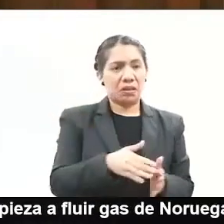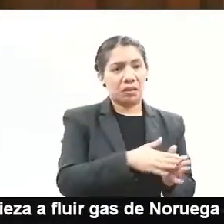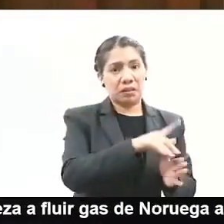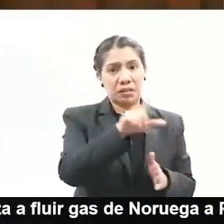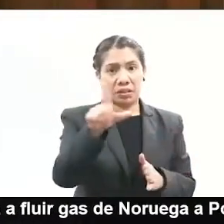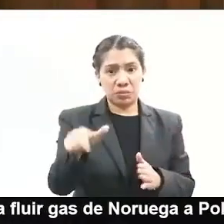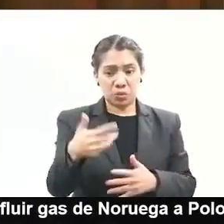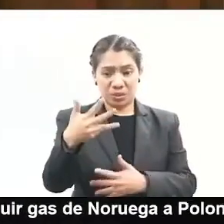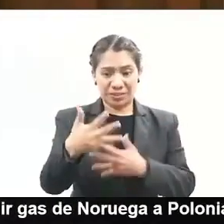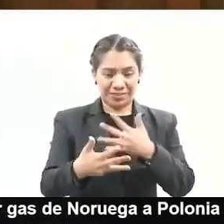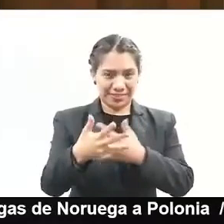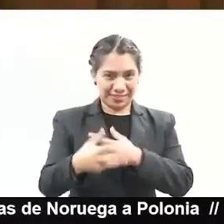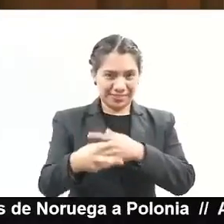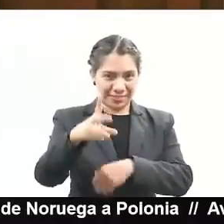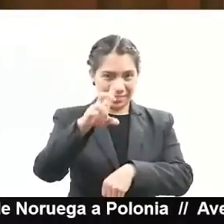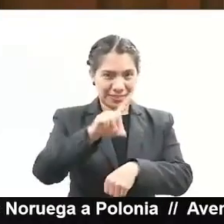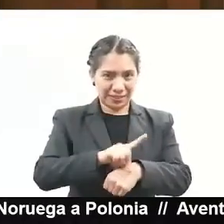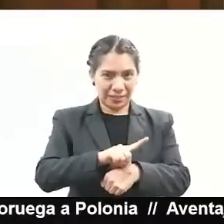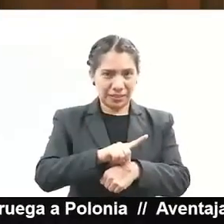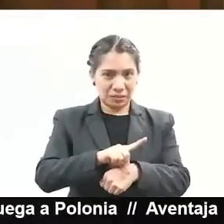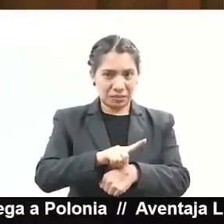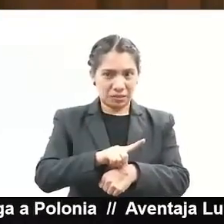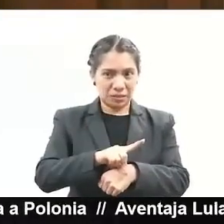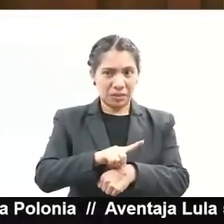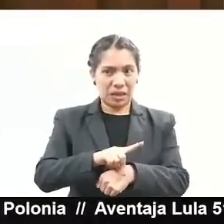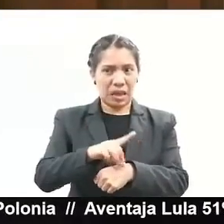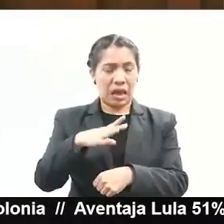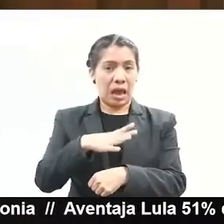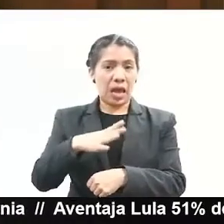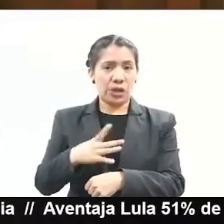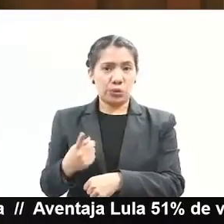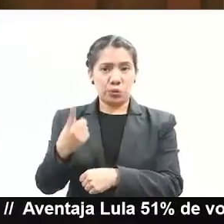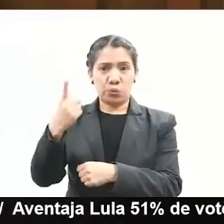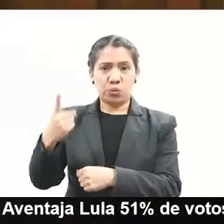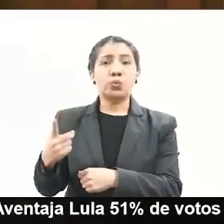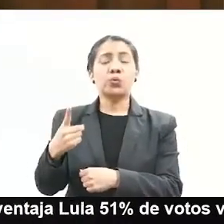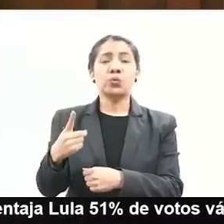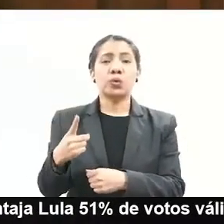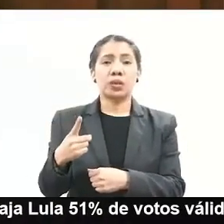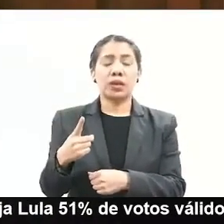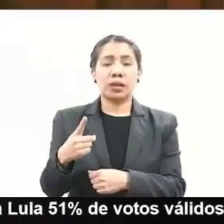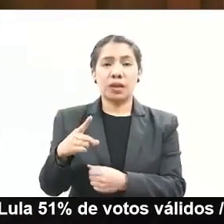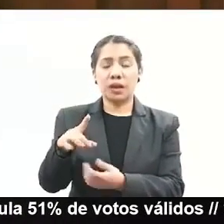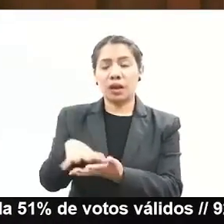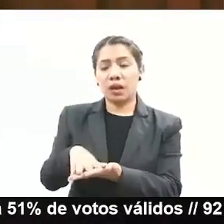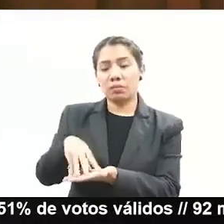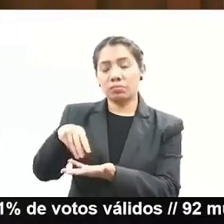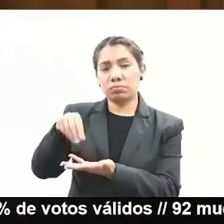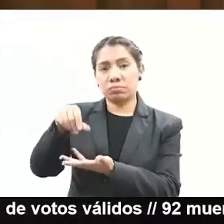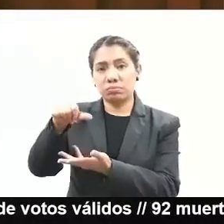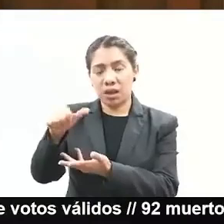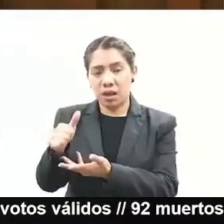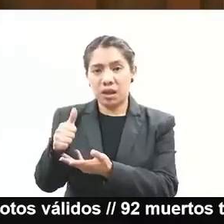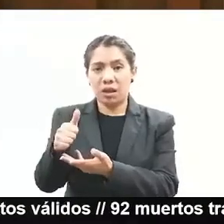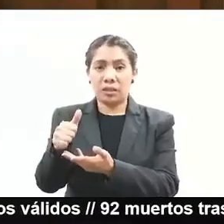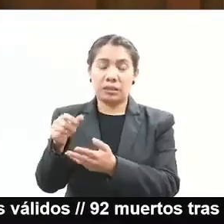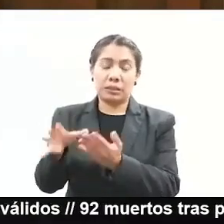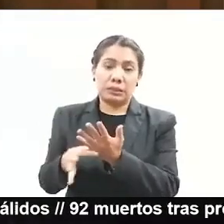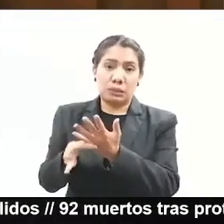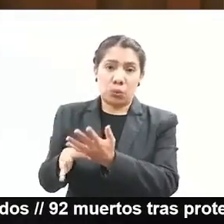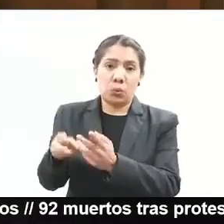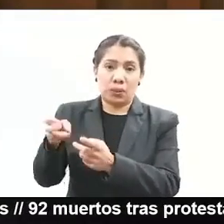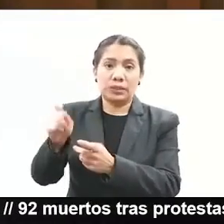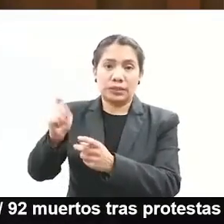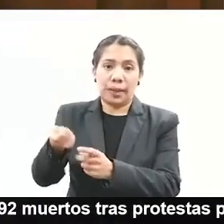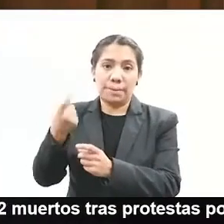informe aparecen unos restos que se señala que fueron restos de los jóvenes. El día 25,